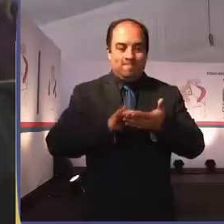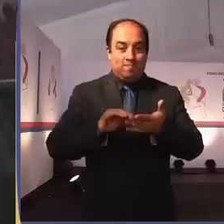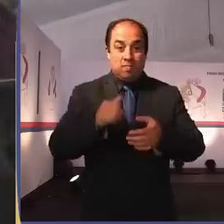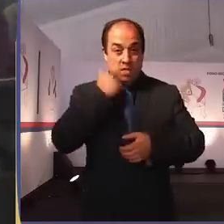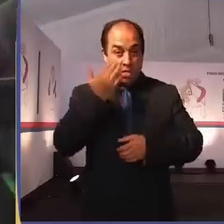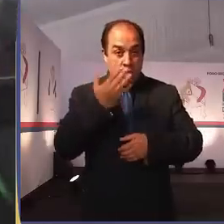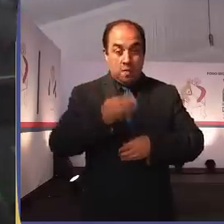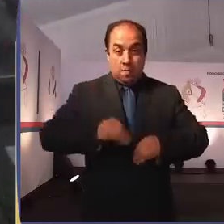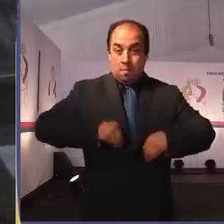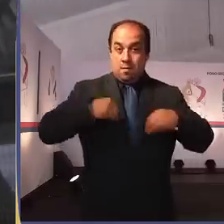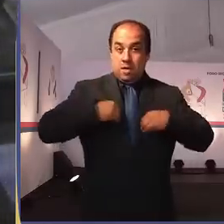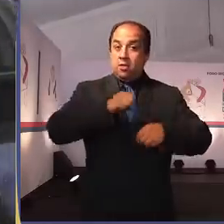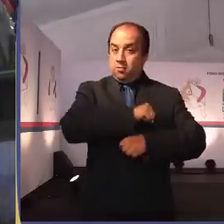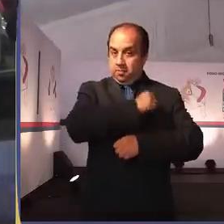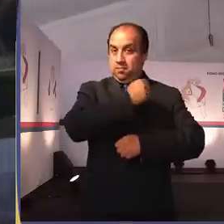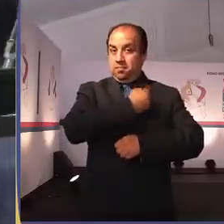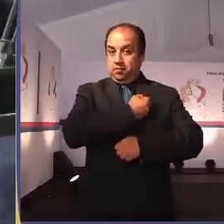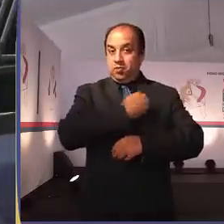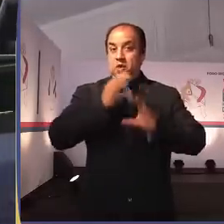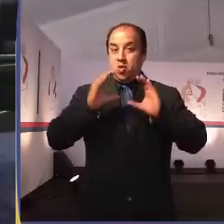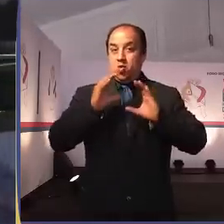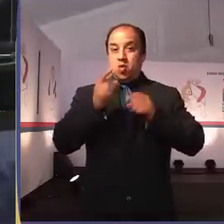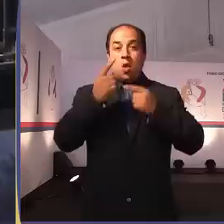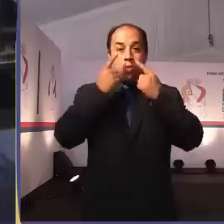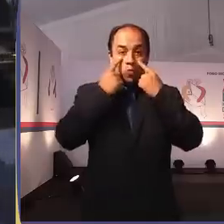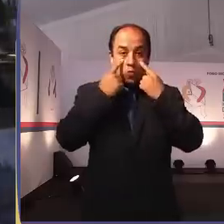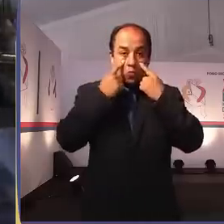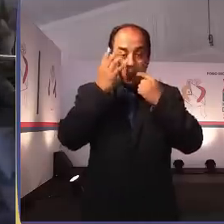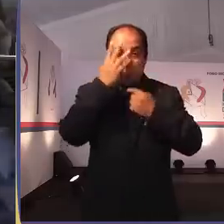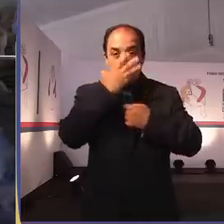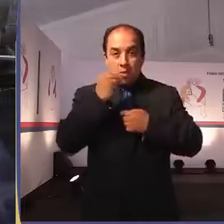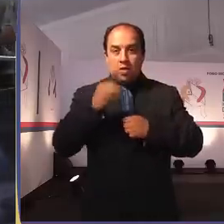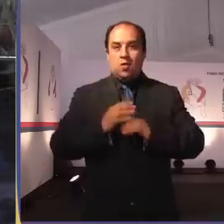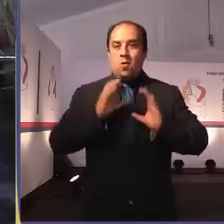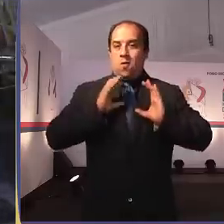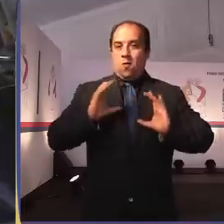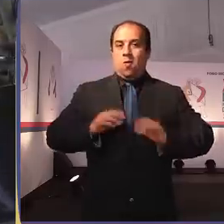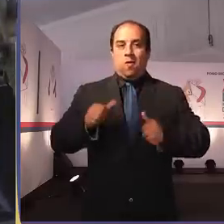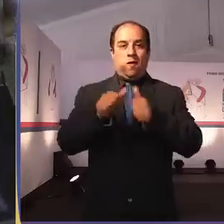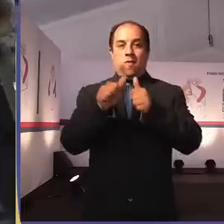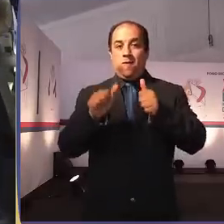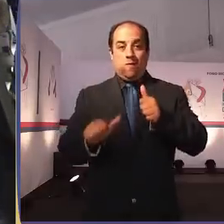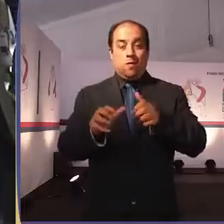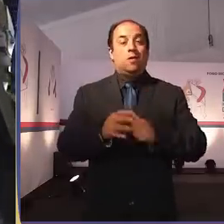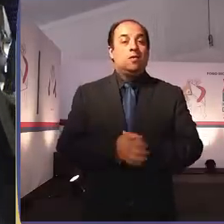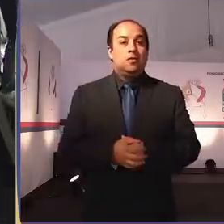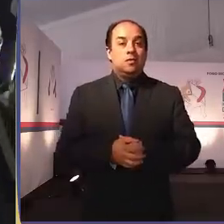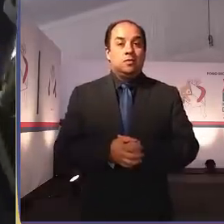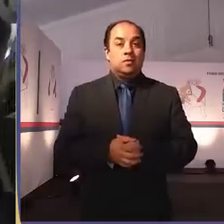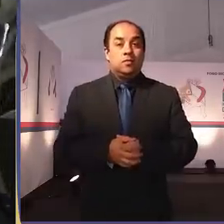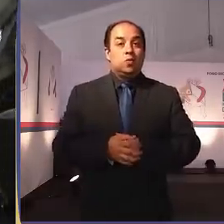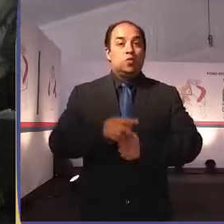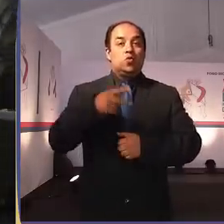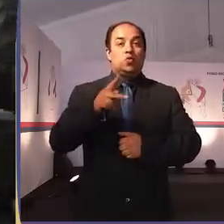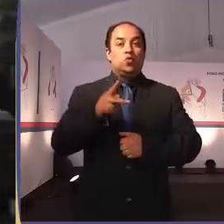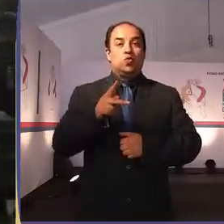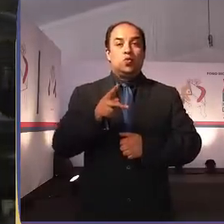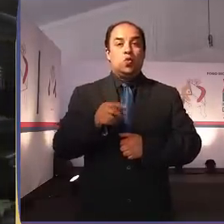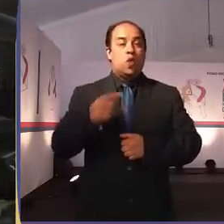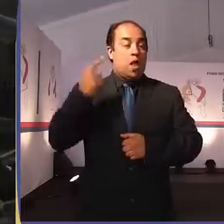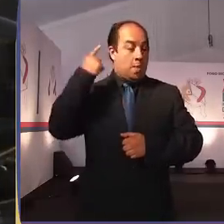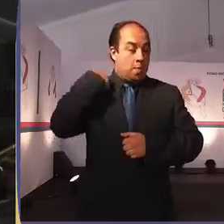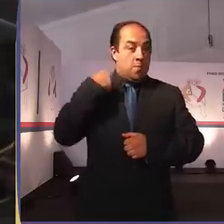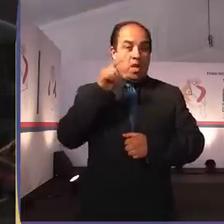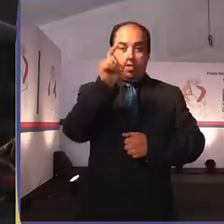si quieren tener una vida sana y cuidar sus lindos ojos, su esbelto cuerpo, su recta y curvilínea